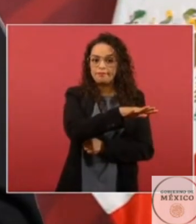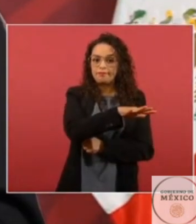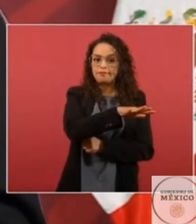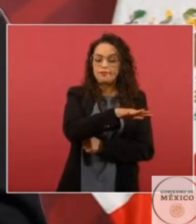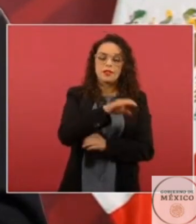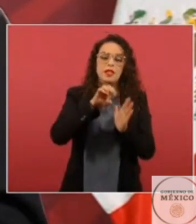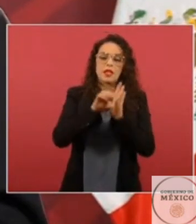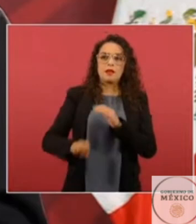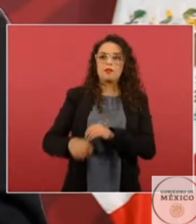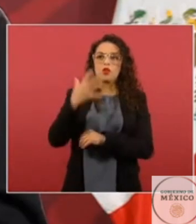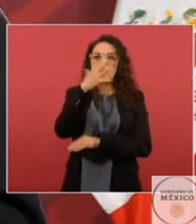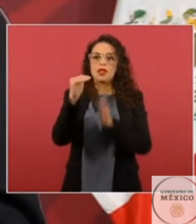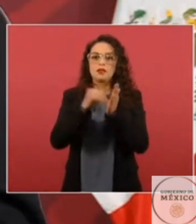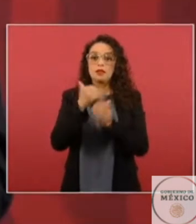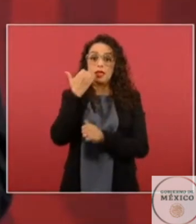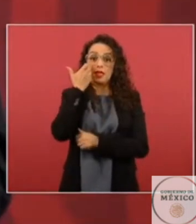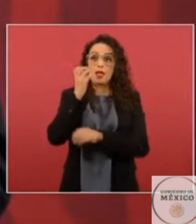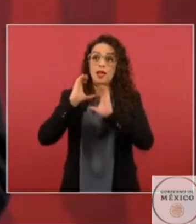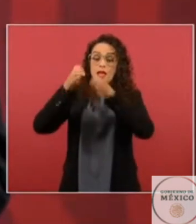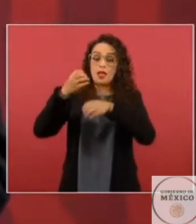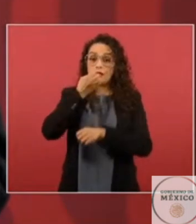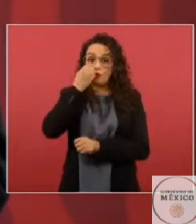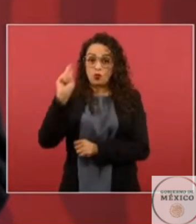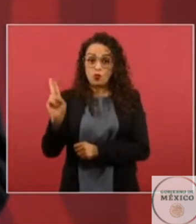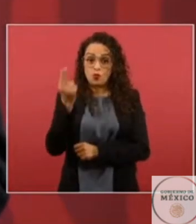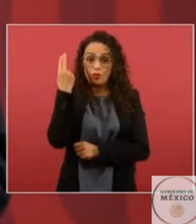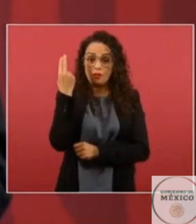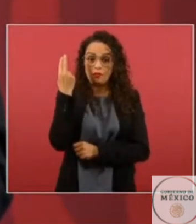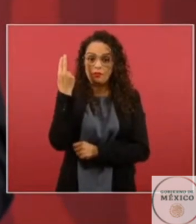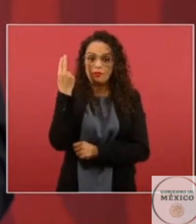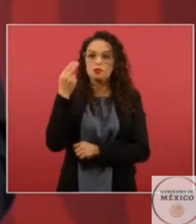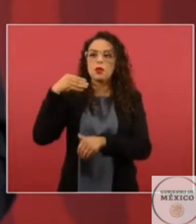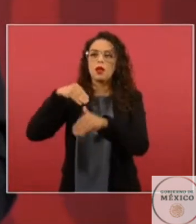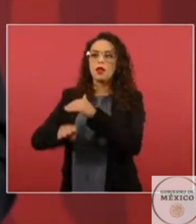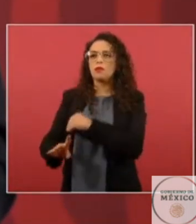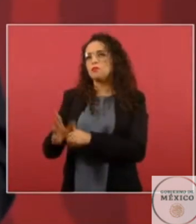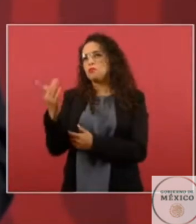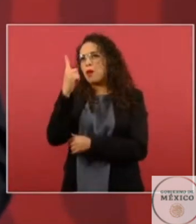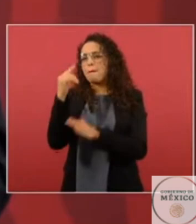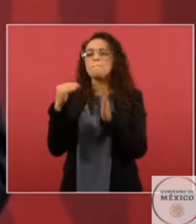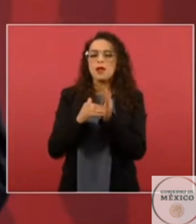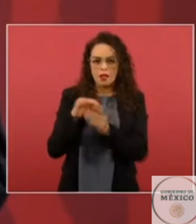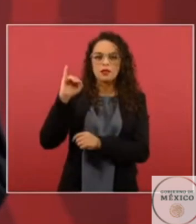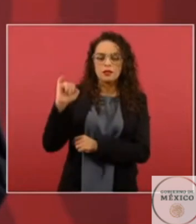ingresar, cuando mucho entraban 1,000 o 500,